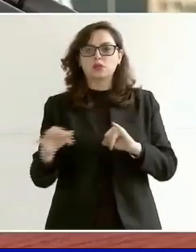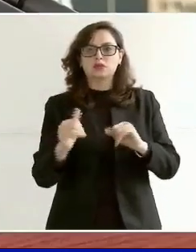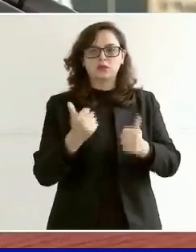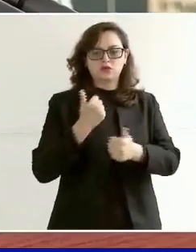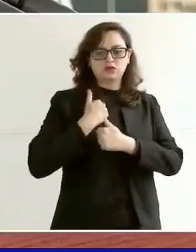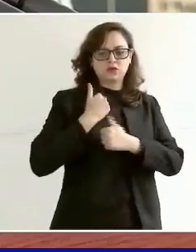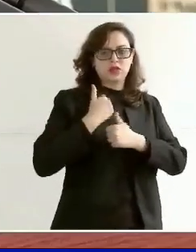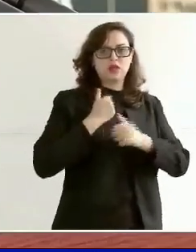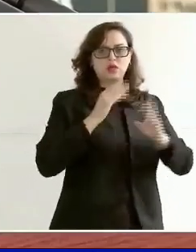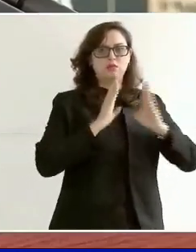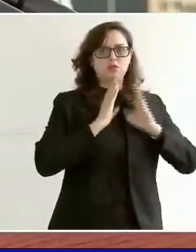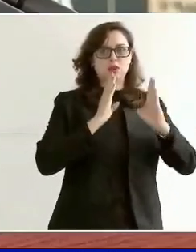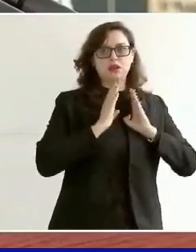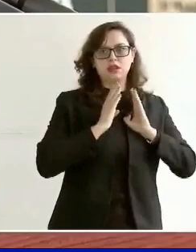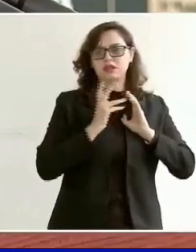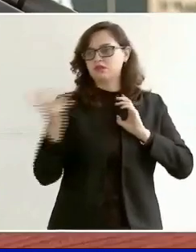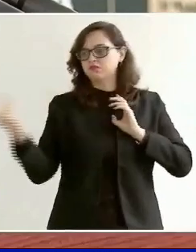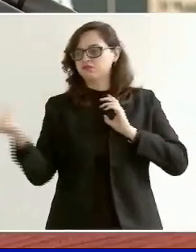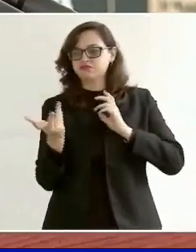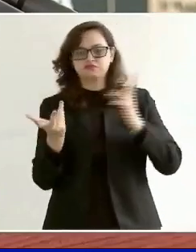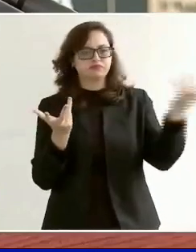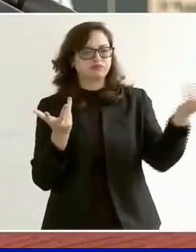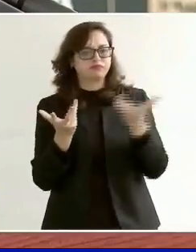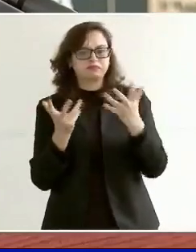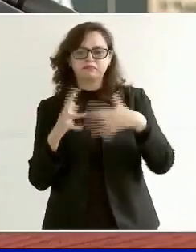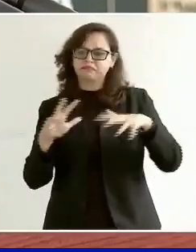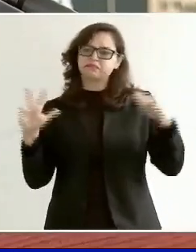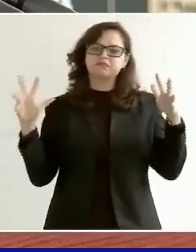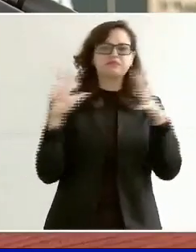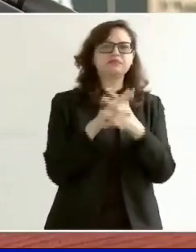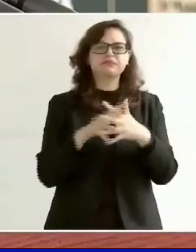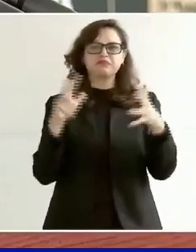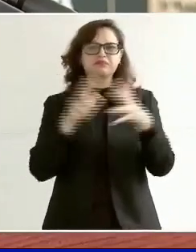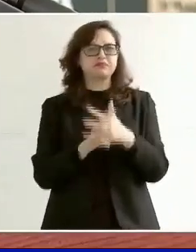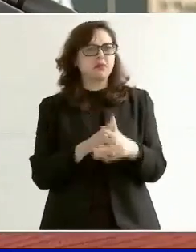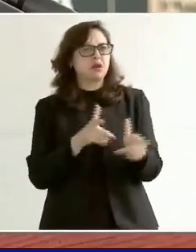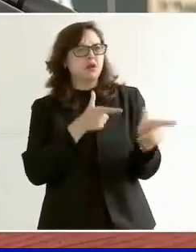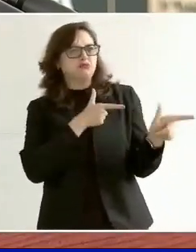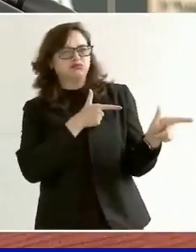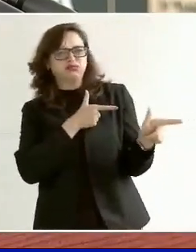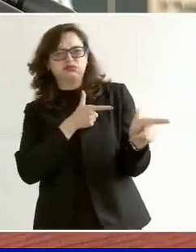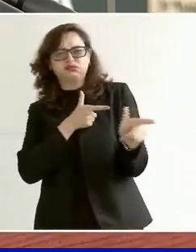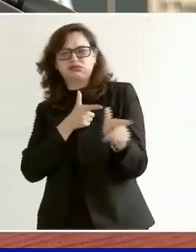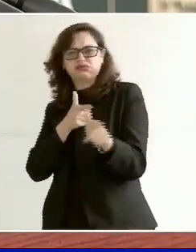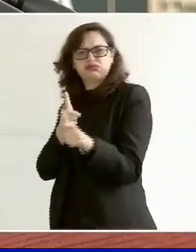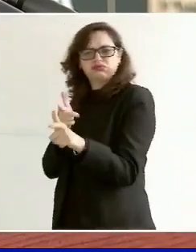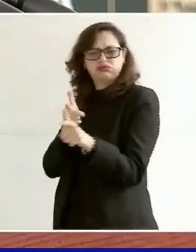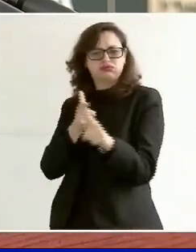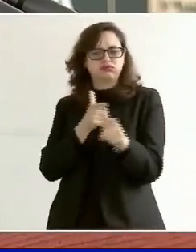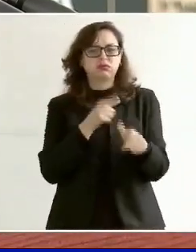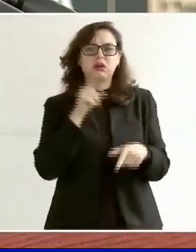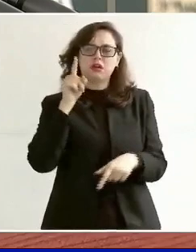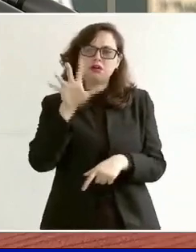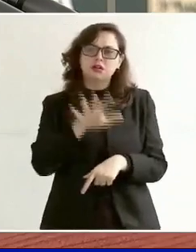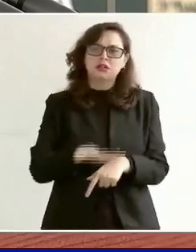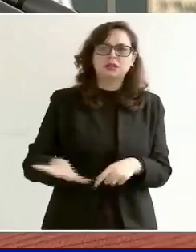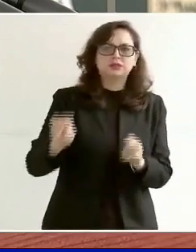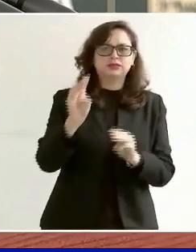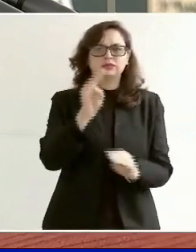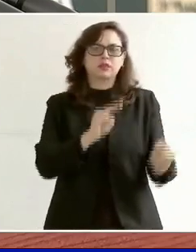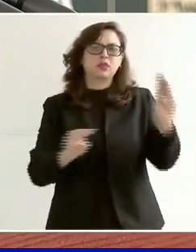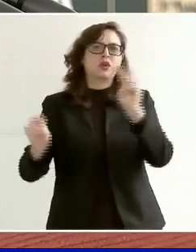militares, iniciando un tiroteo en esa selva cafetalera y en ese cerro llamado El